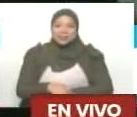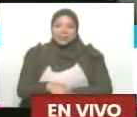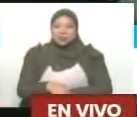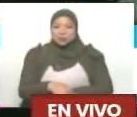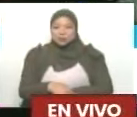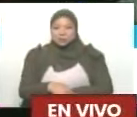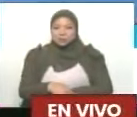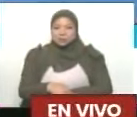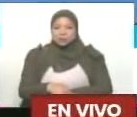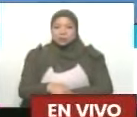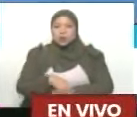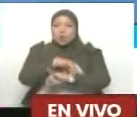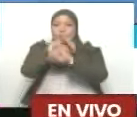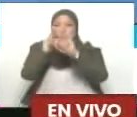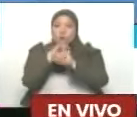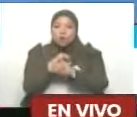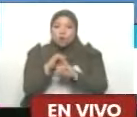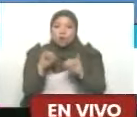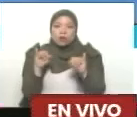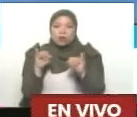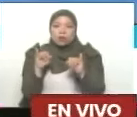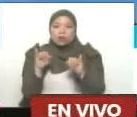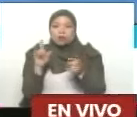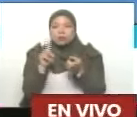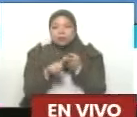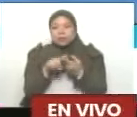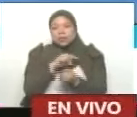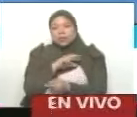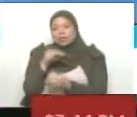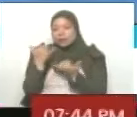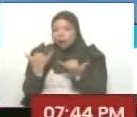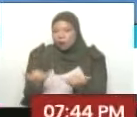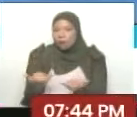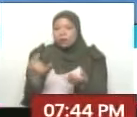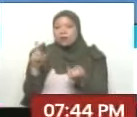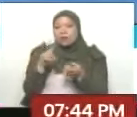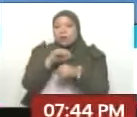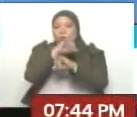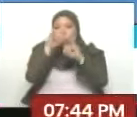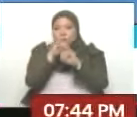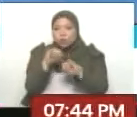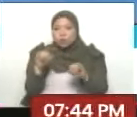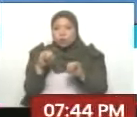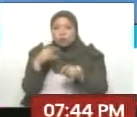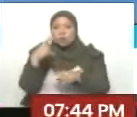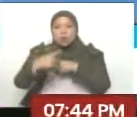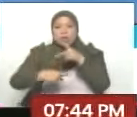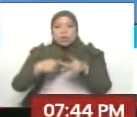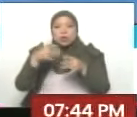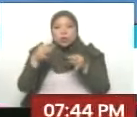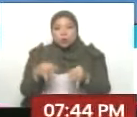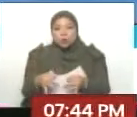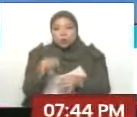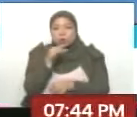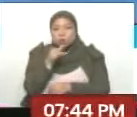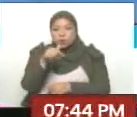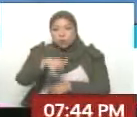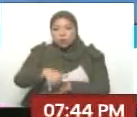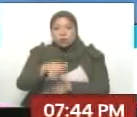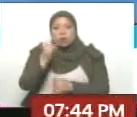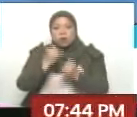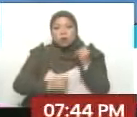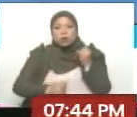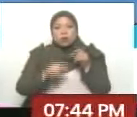Y fuimos muy felices. Y somos muy felices. Y además fue procuradora general de la República. La